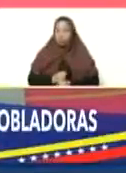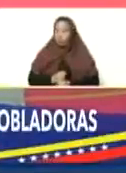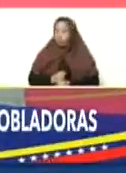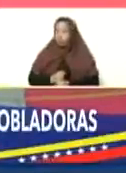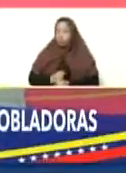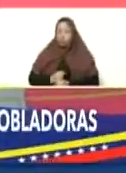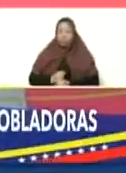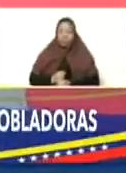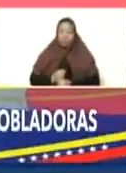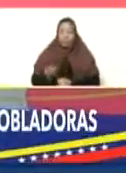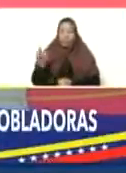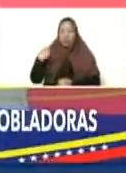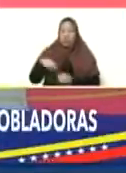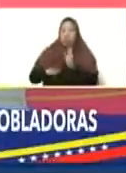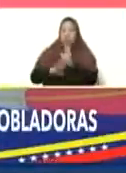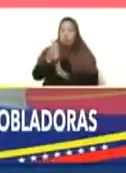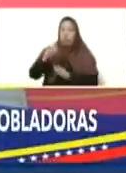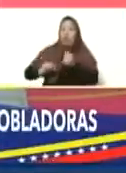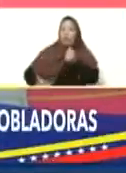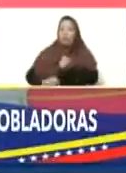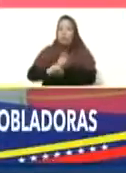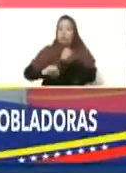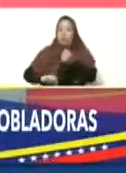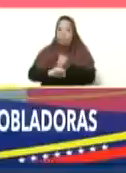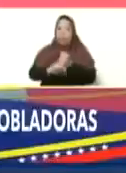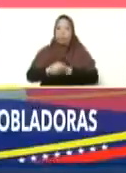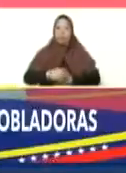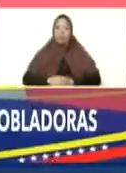todos los países ofrecieron apoyo